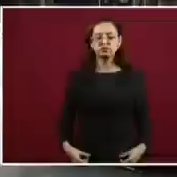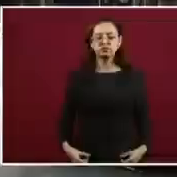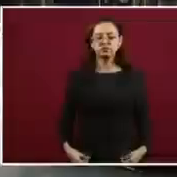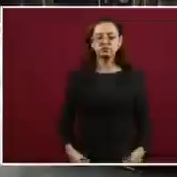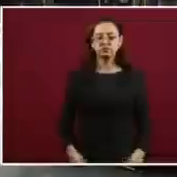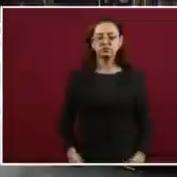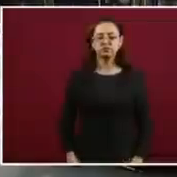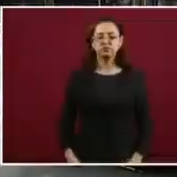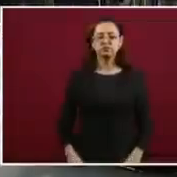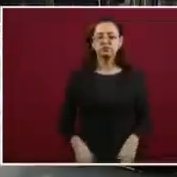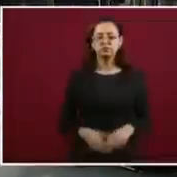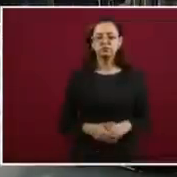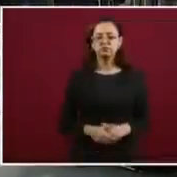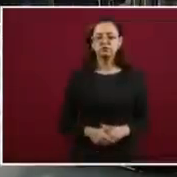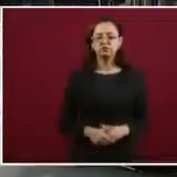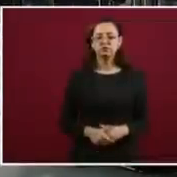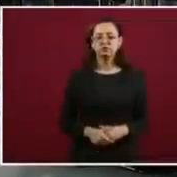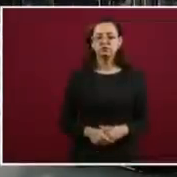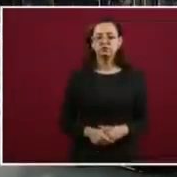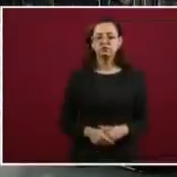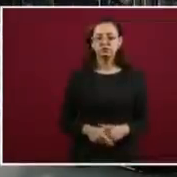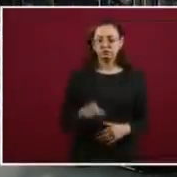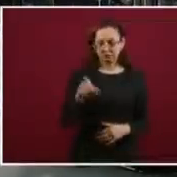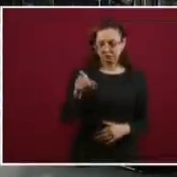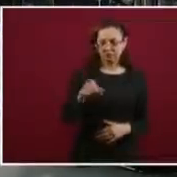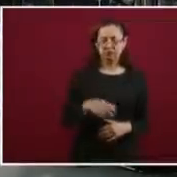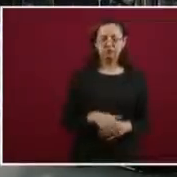sí nuria